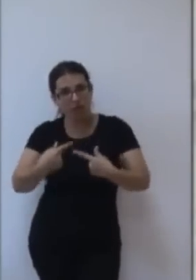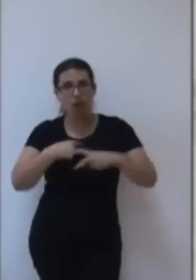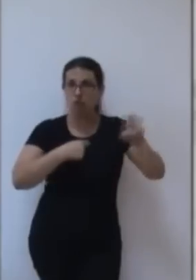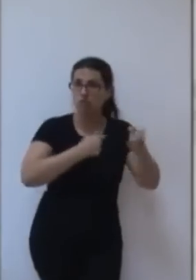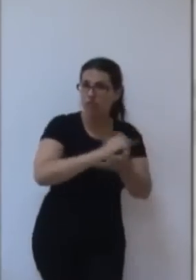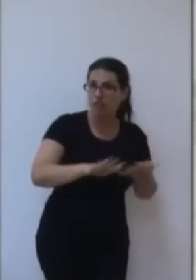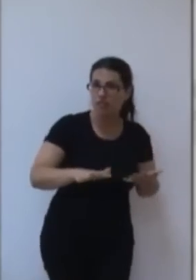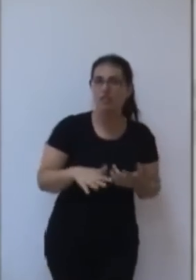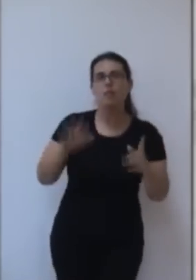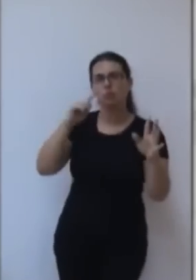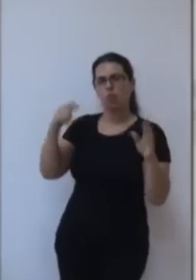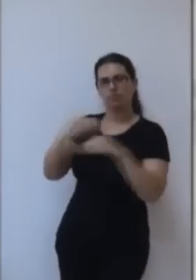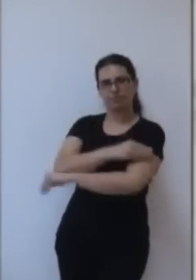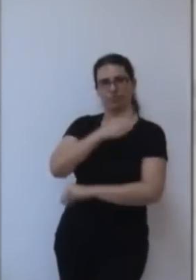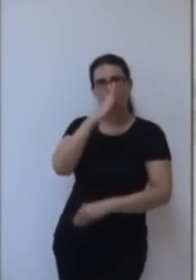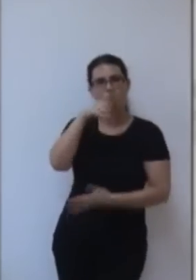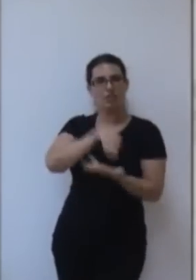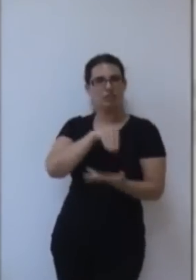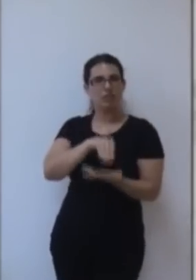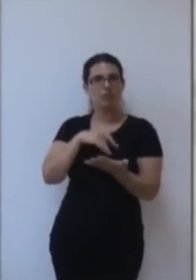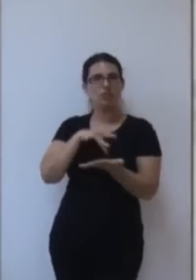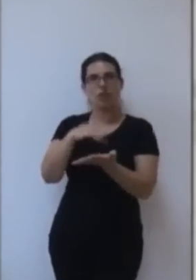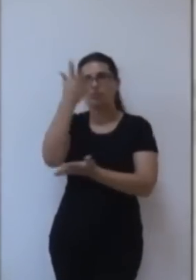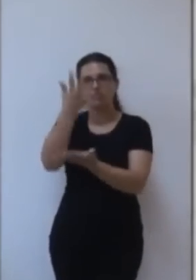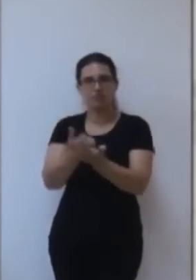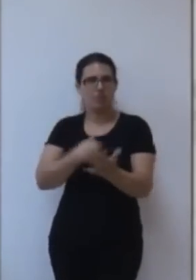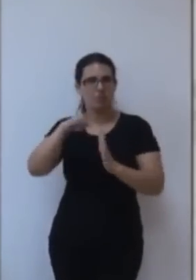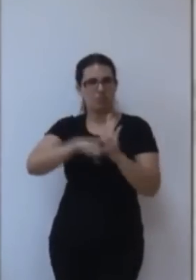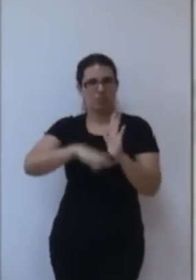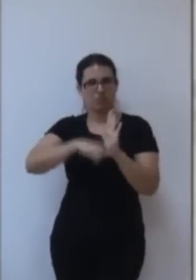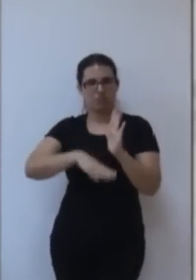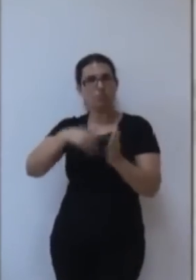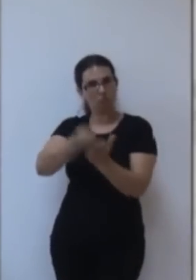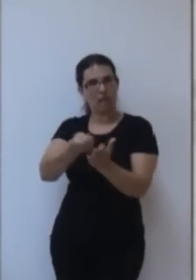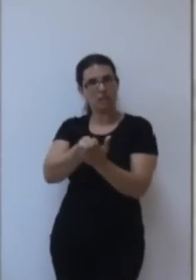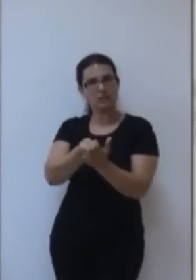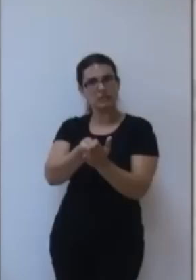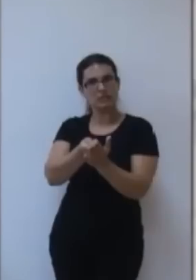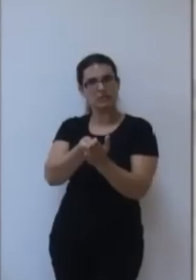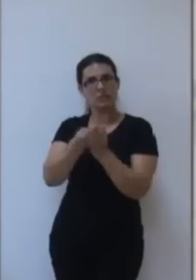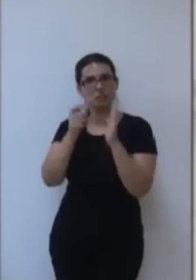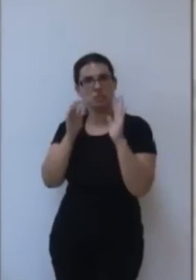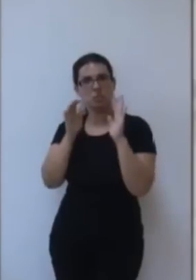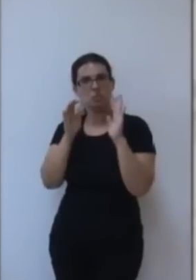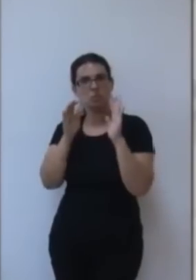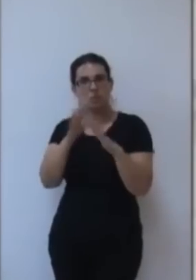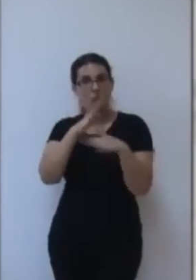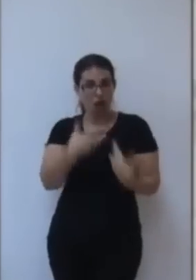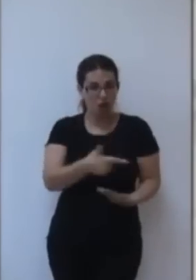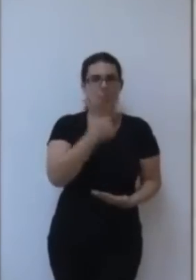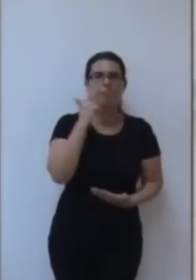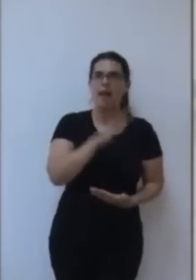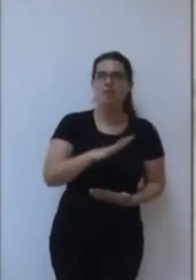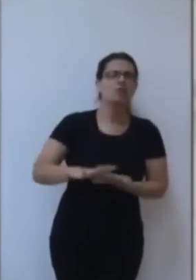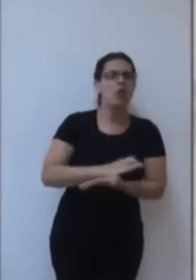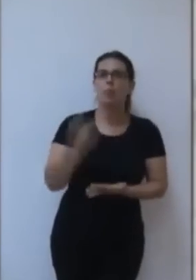cuesta gratis. Que es una paradoja, porque luego tú te haces descargas, ¿no? De apps que te cuestan, ¿no? Y que sin embargo en este caso es como que todo tiene que ser